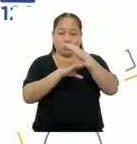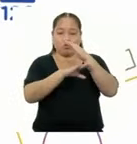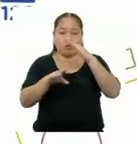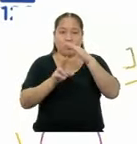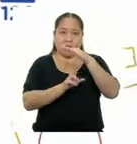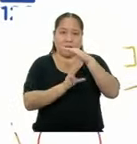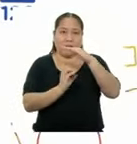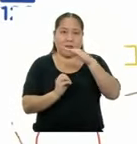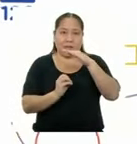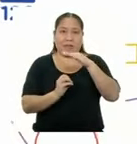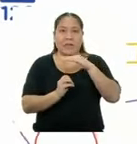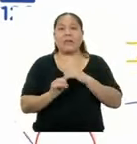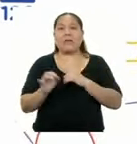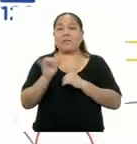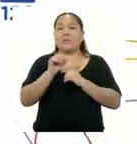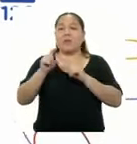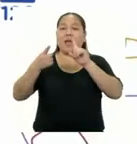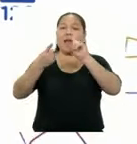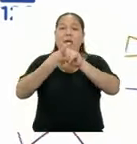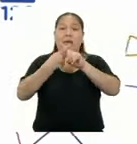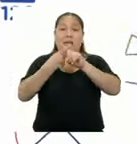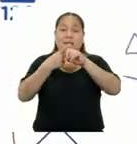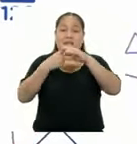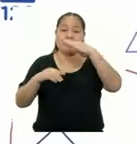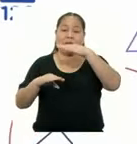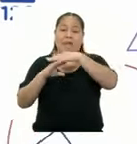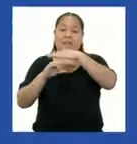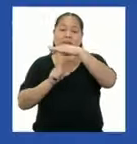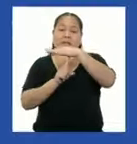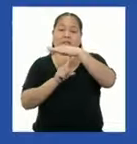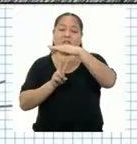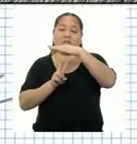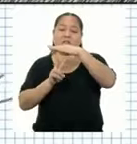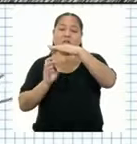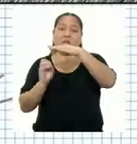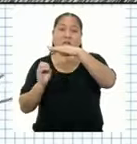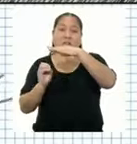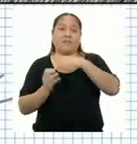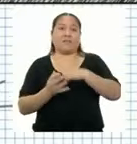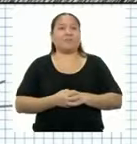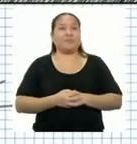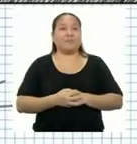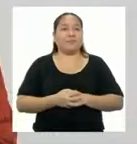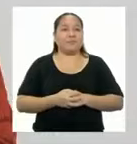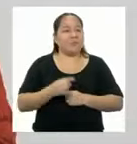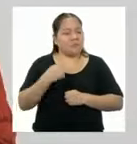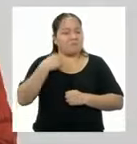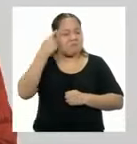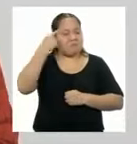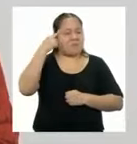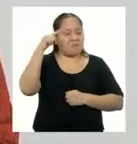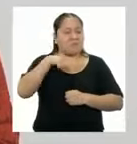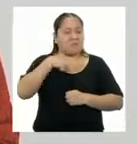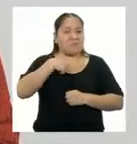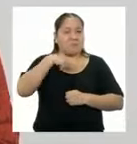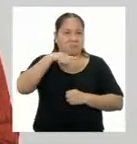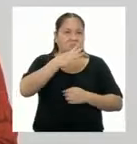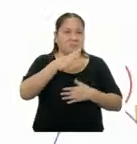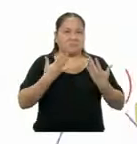es igual a X entre 120. Creo que esa operación puedo hacerla yo. Claro que